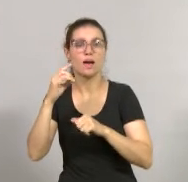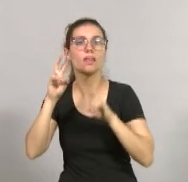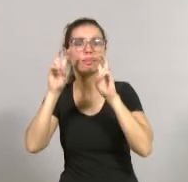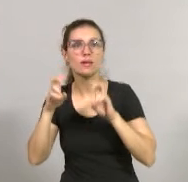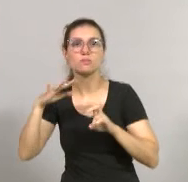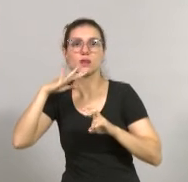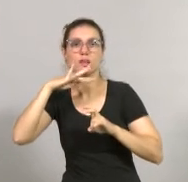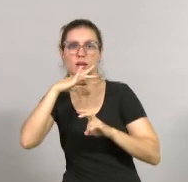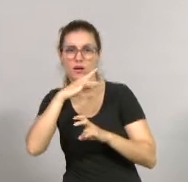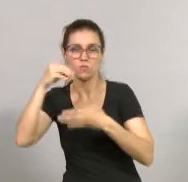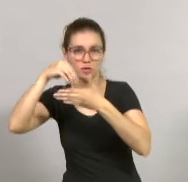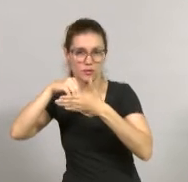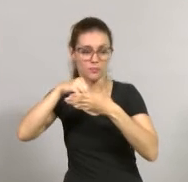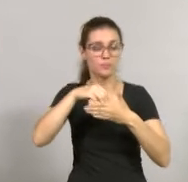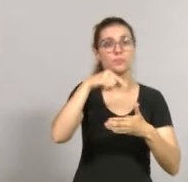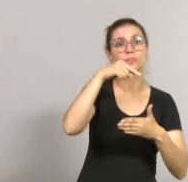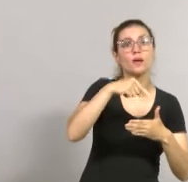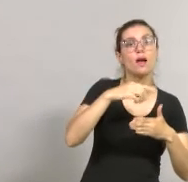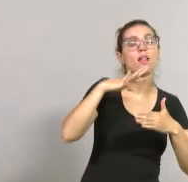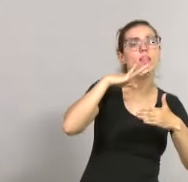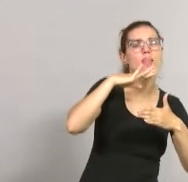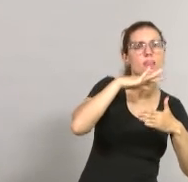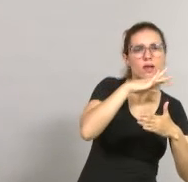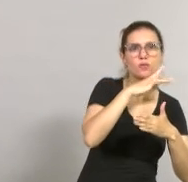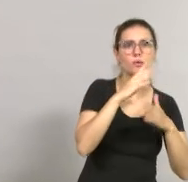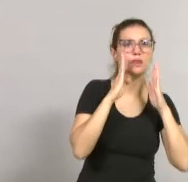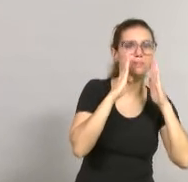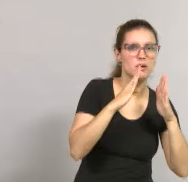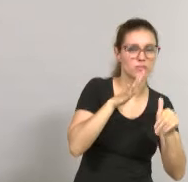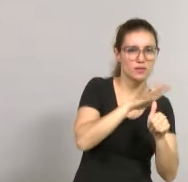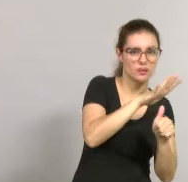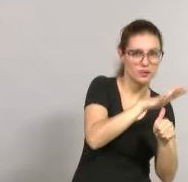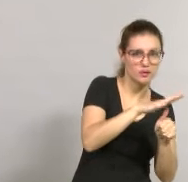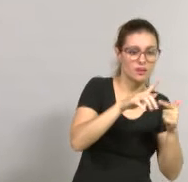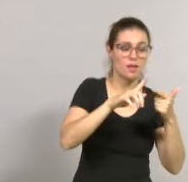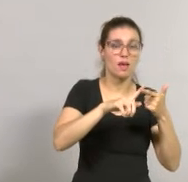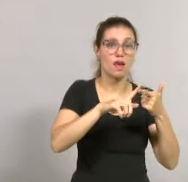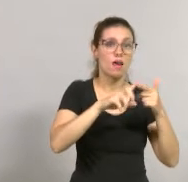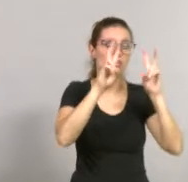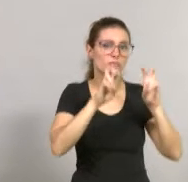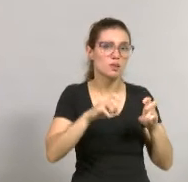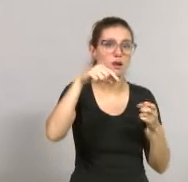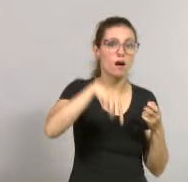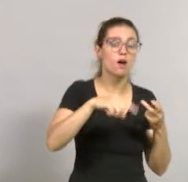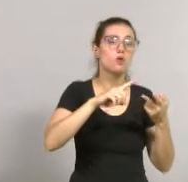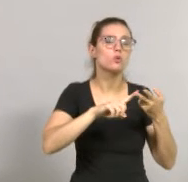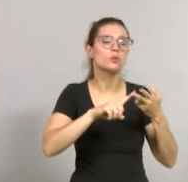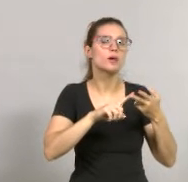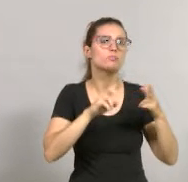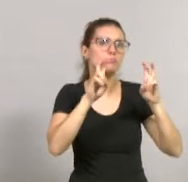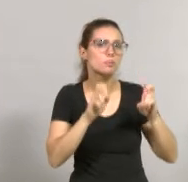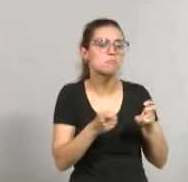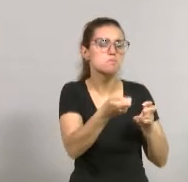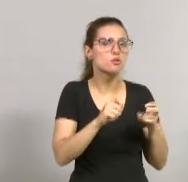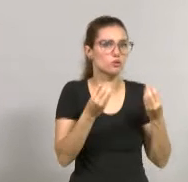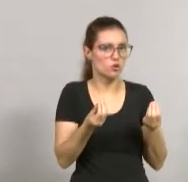el uso del lenguaje con perspectiva de género, los debates actuales sobre el tema y la relevancia política que adquiere. Vemos la entrevista del